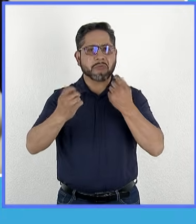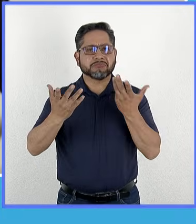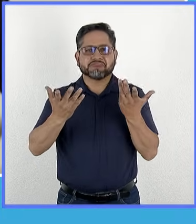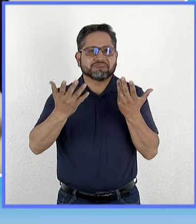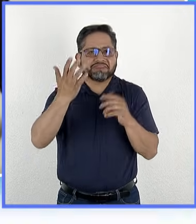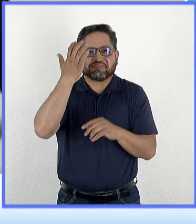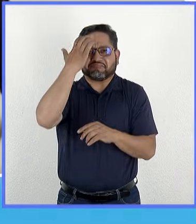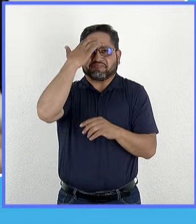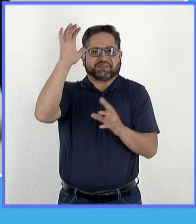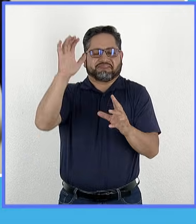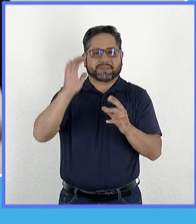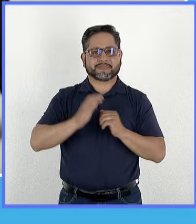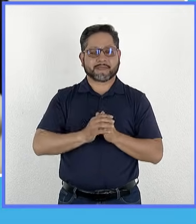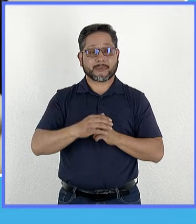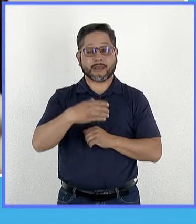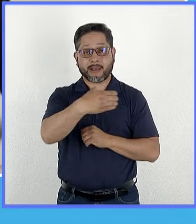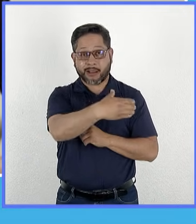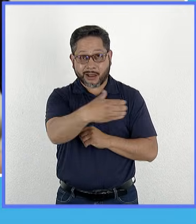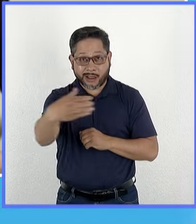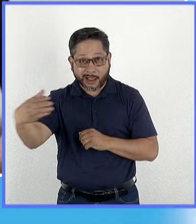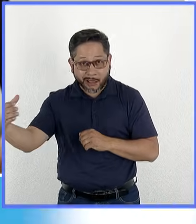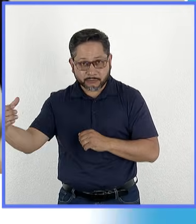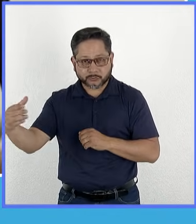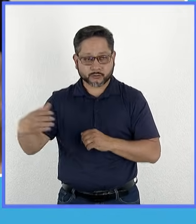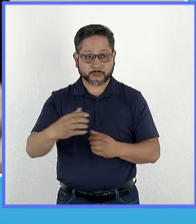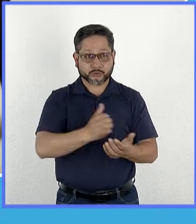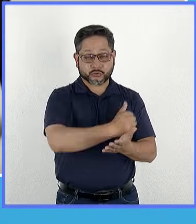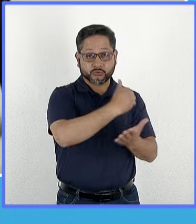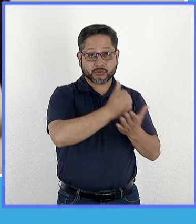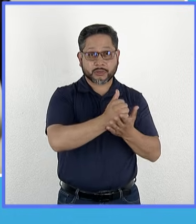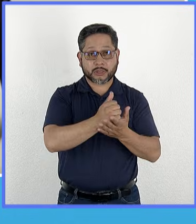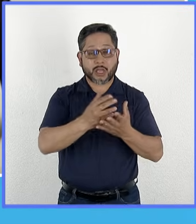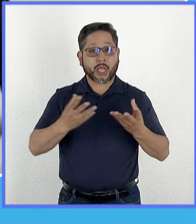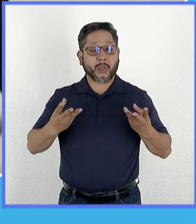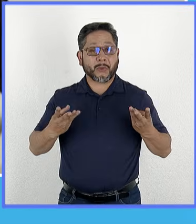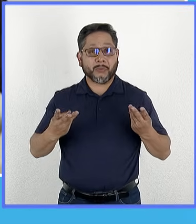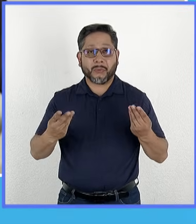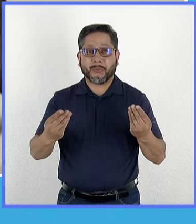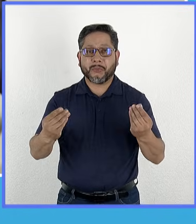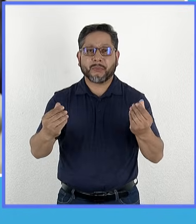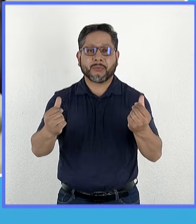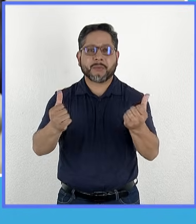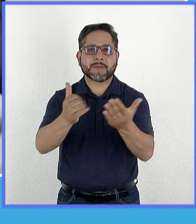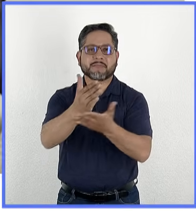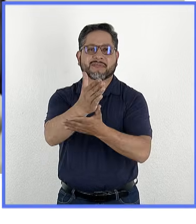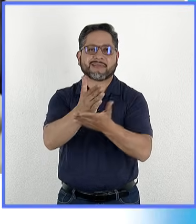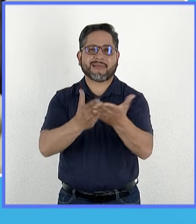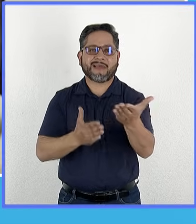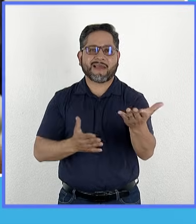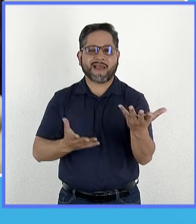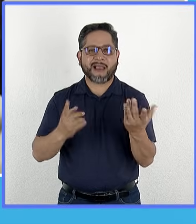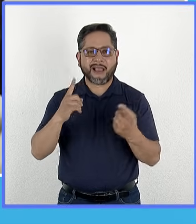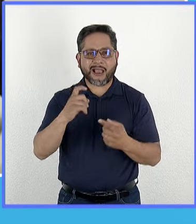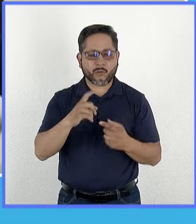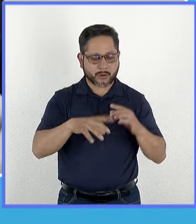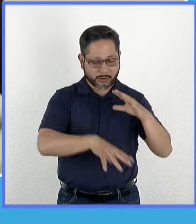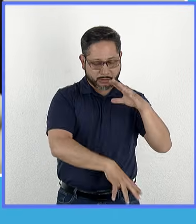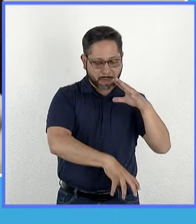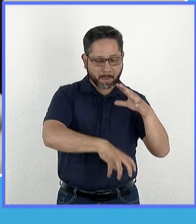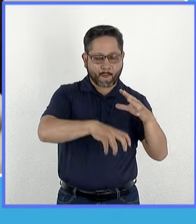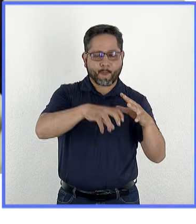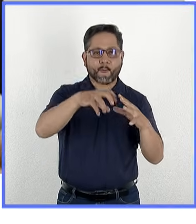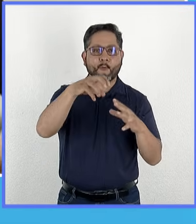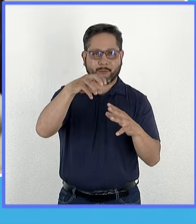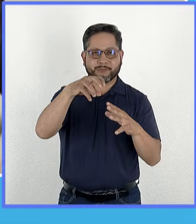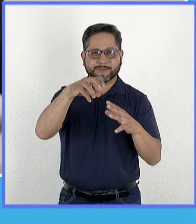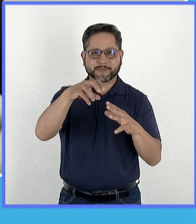es que en el campo y en las ciudades se desperdicia más de la mitad del agua que se produce, que se extrae.